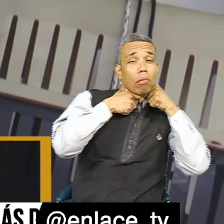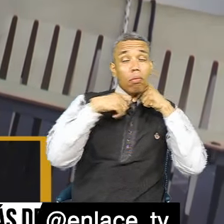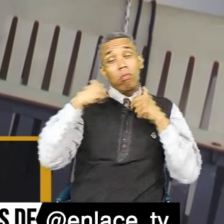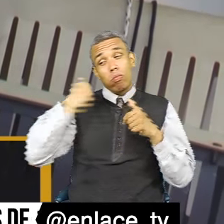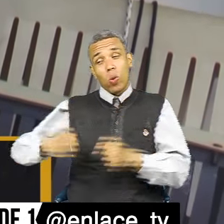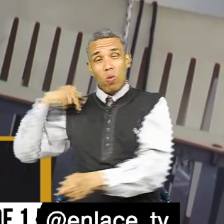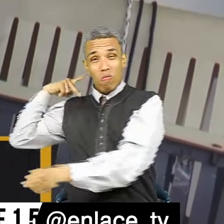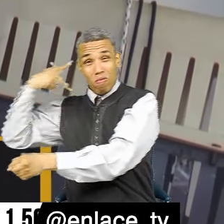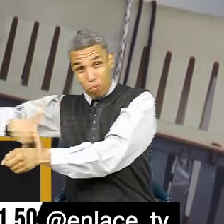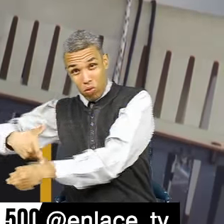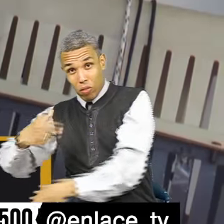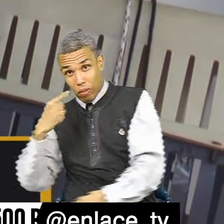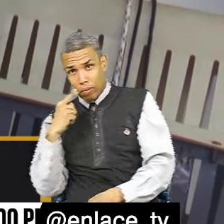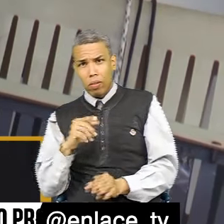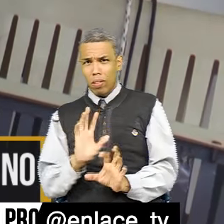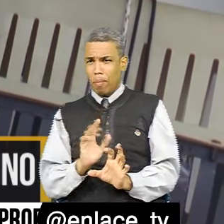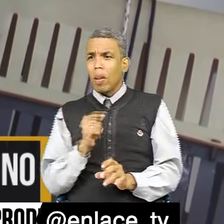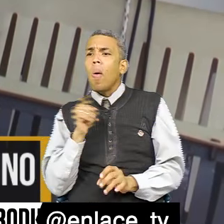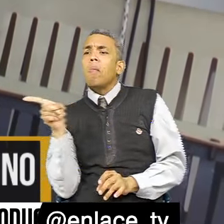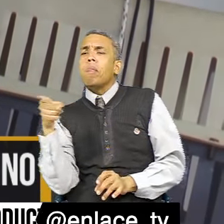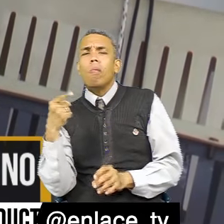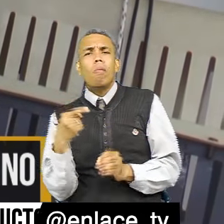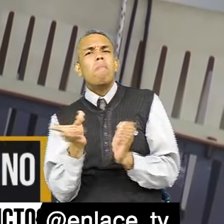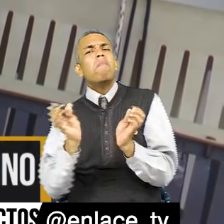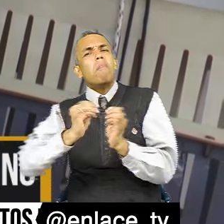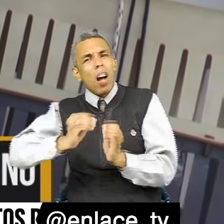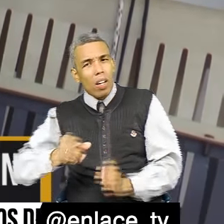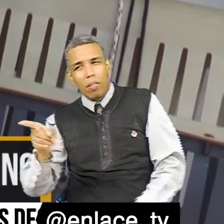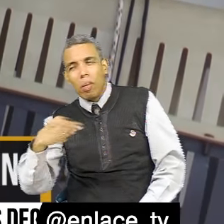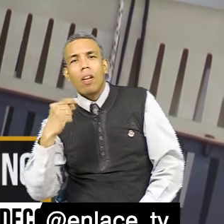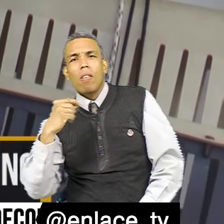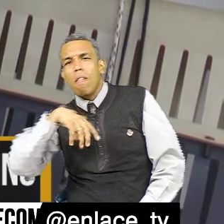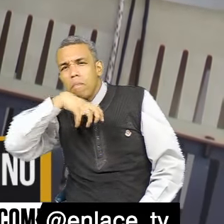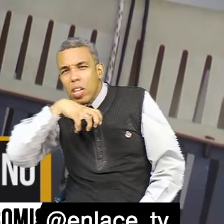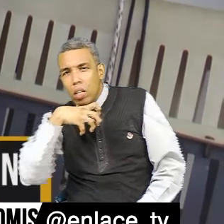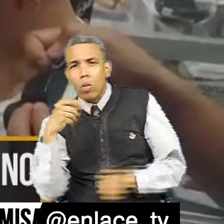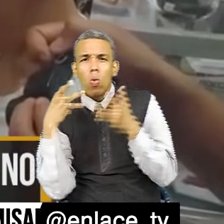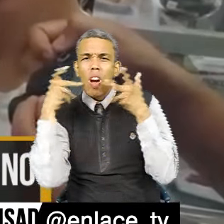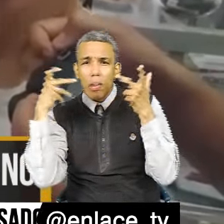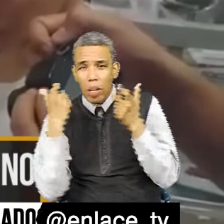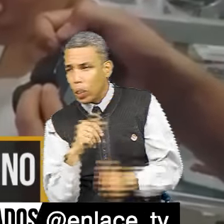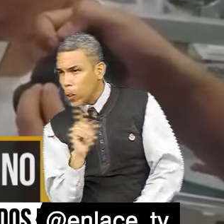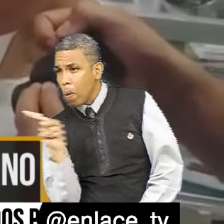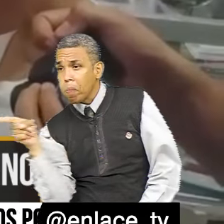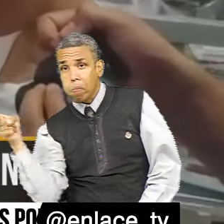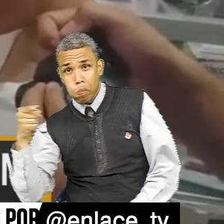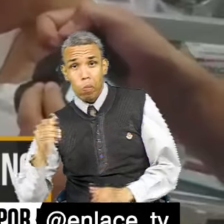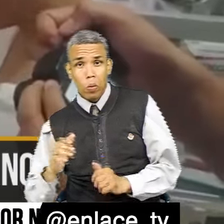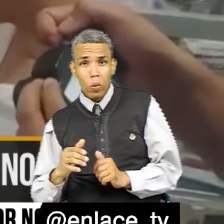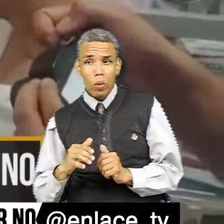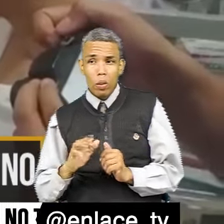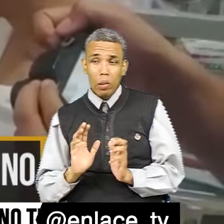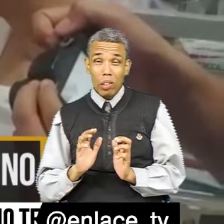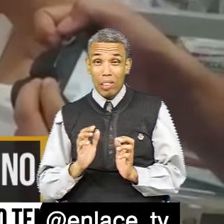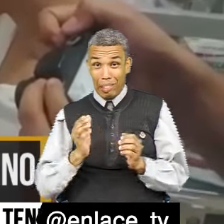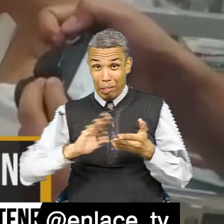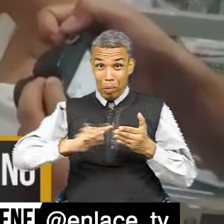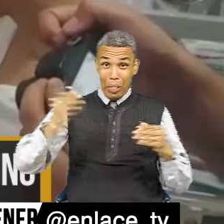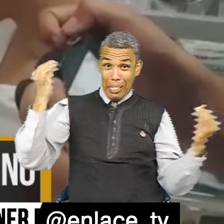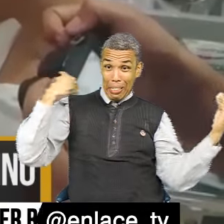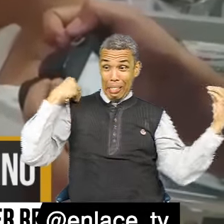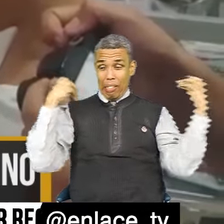al interior de esta vivienda y seguir diciéndole a la comunidad que denuncien. No podemos de pronto ayudar a tantos casos de maltrato, pero podemos